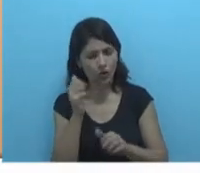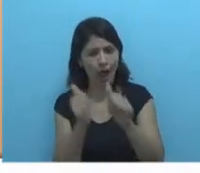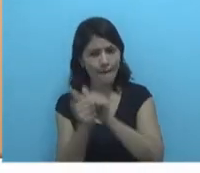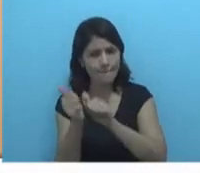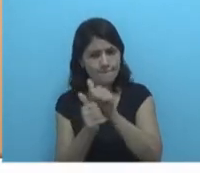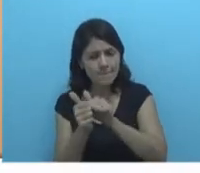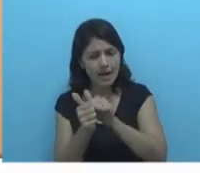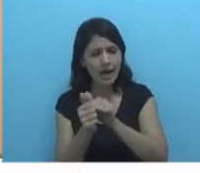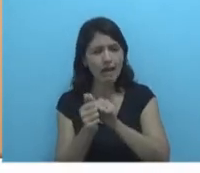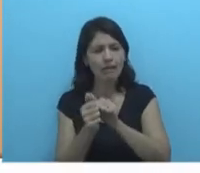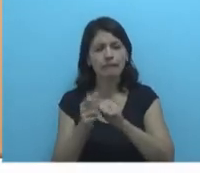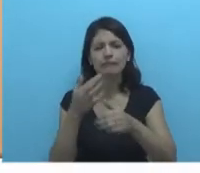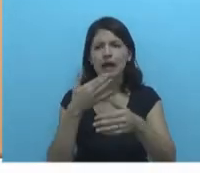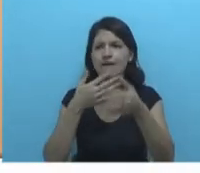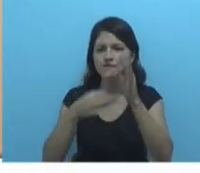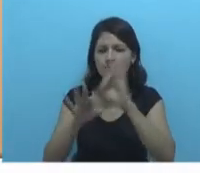abastecimiento.